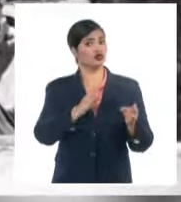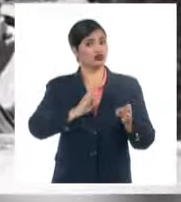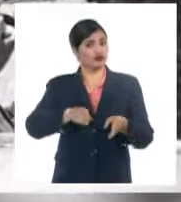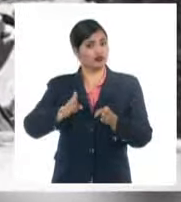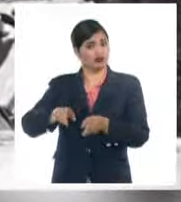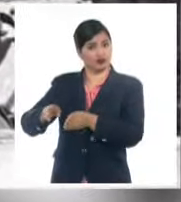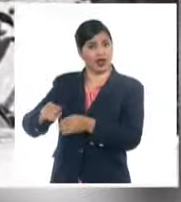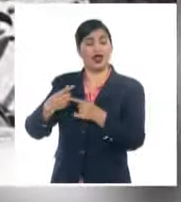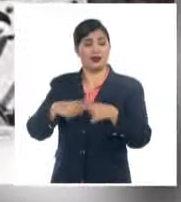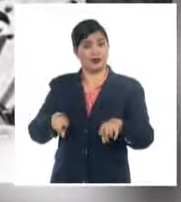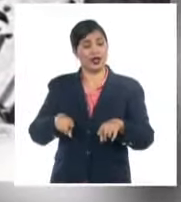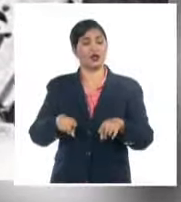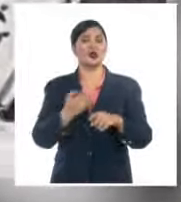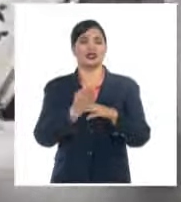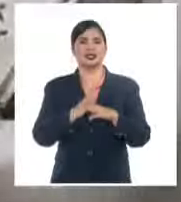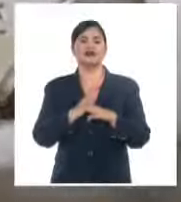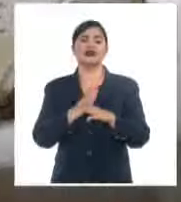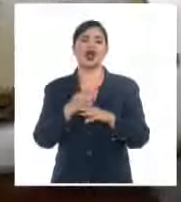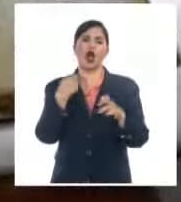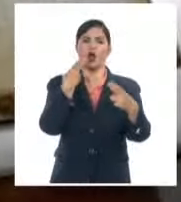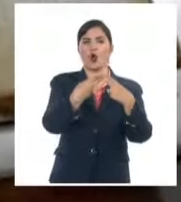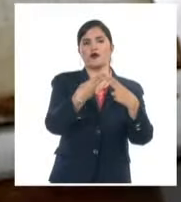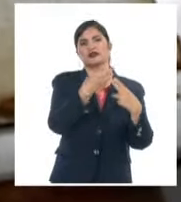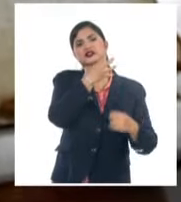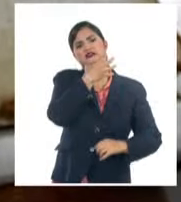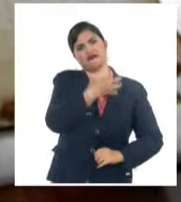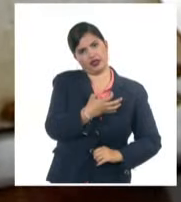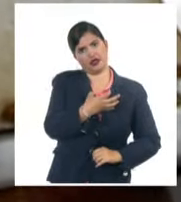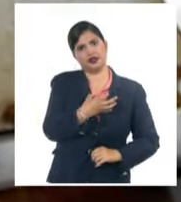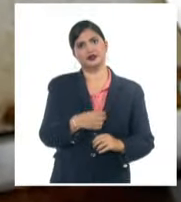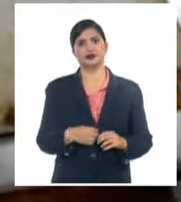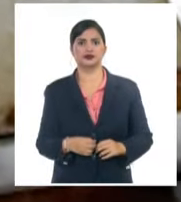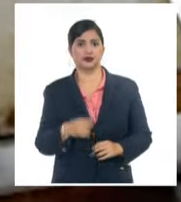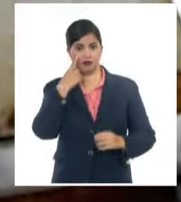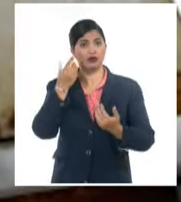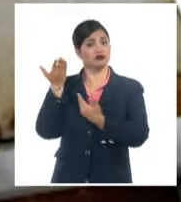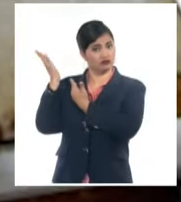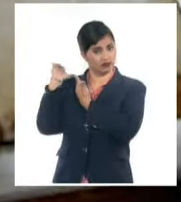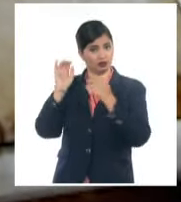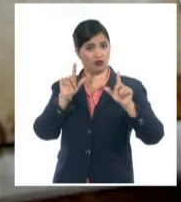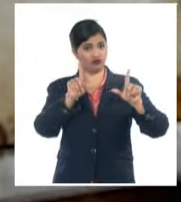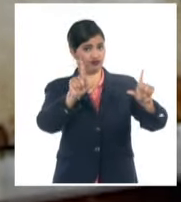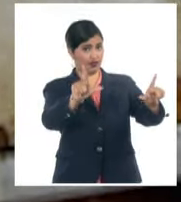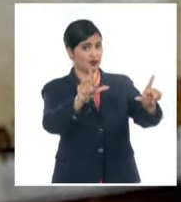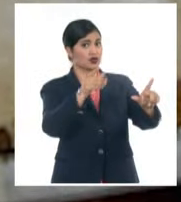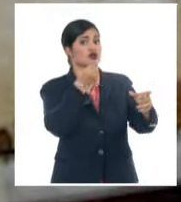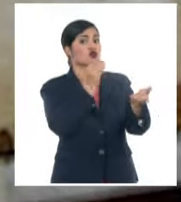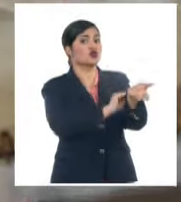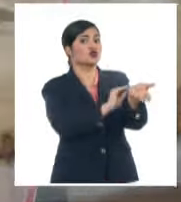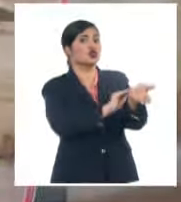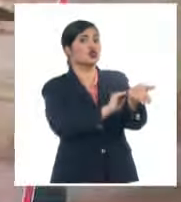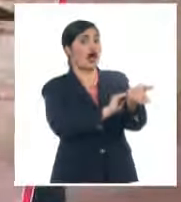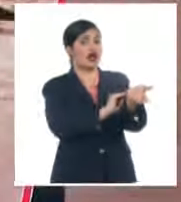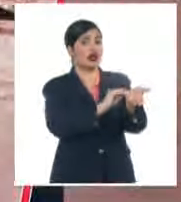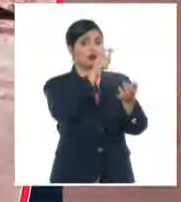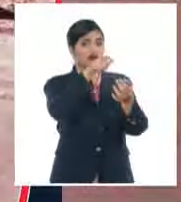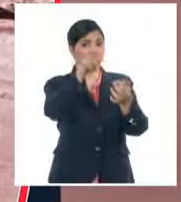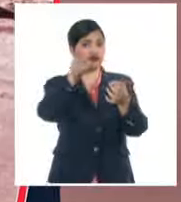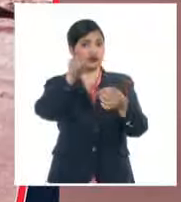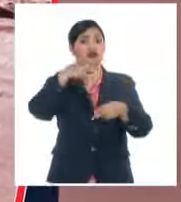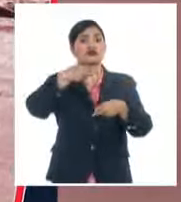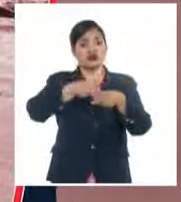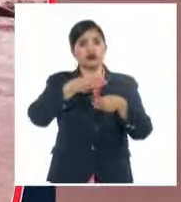en Fidel. Durante el sepelio de las víctimas de aquellos crímenes, el comandante en jefe Fidel Castro declaró el carácter socialista